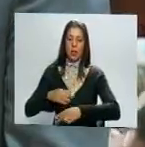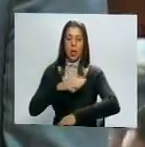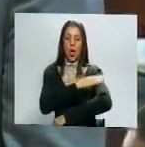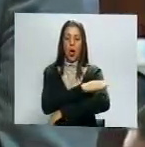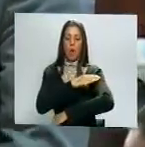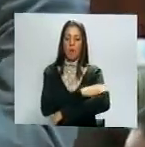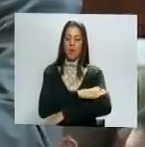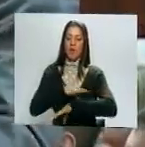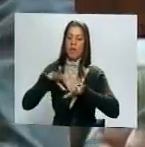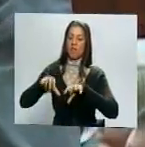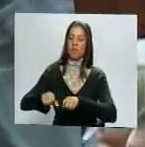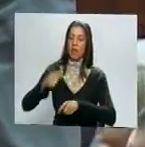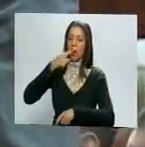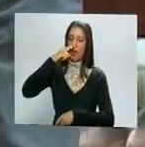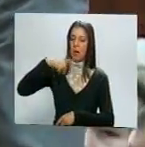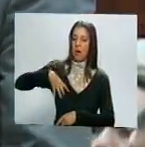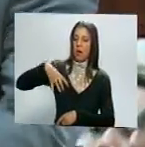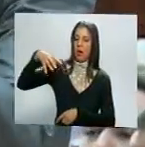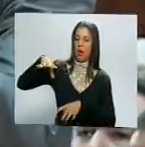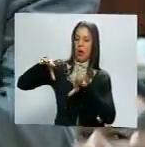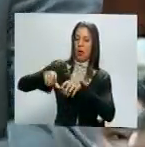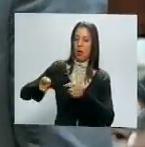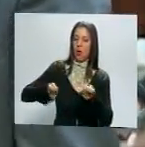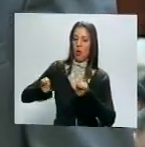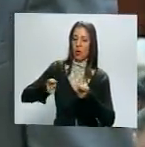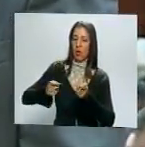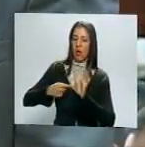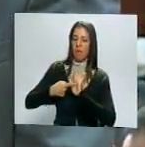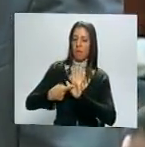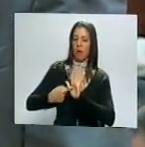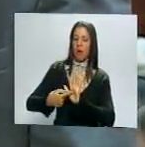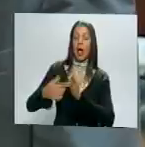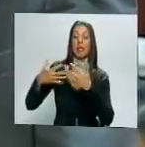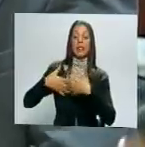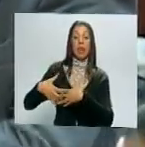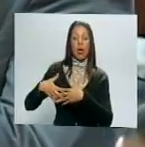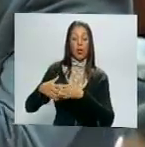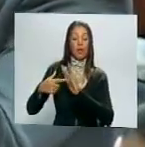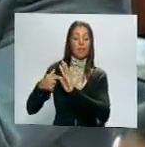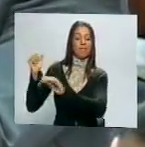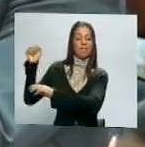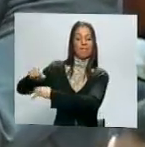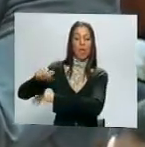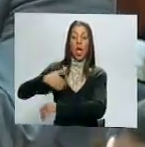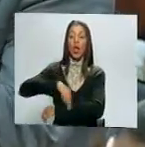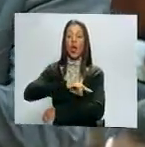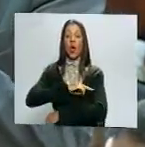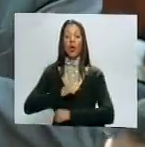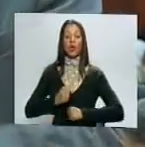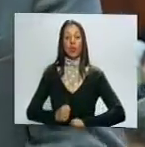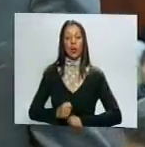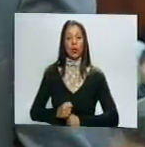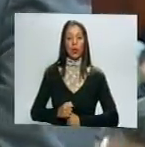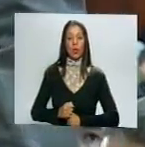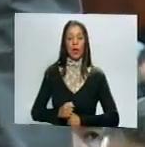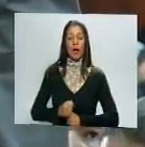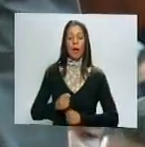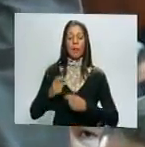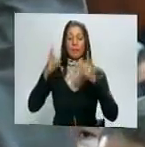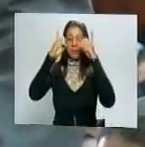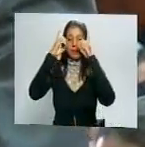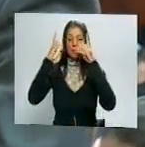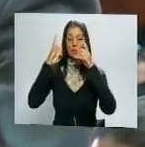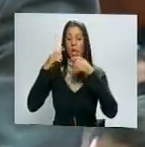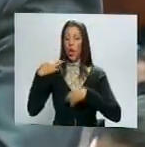muestra el capitalismo, que muestra el imperialismo. Así que nosotros, presidenta y